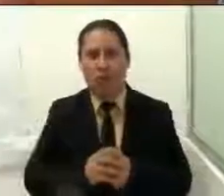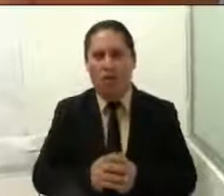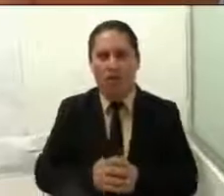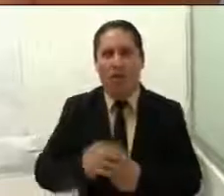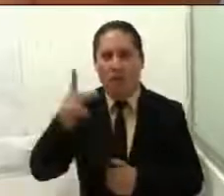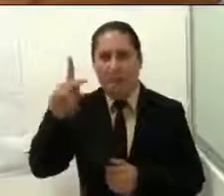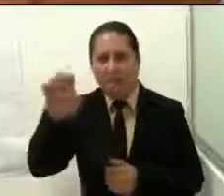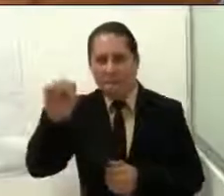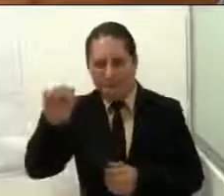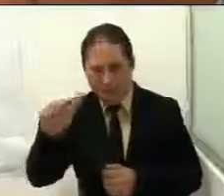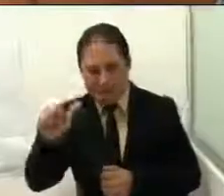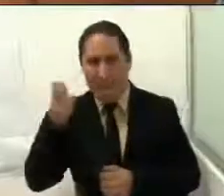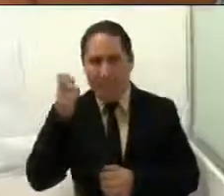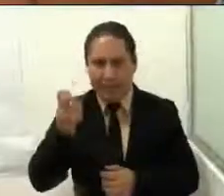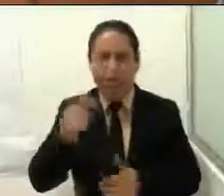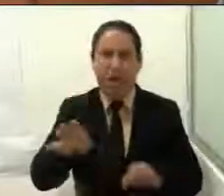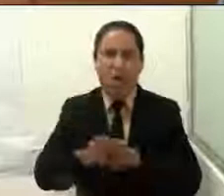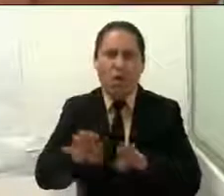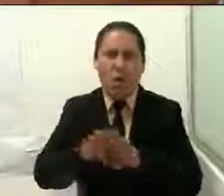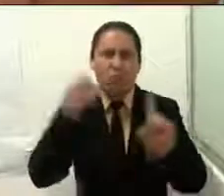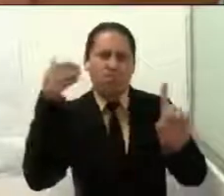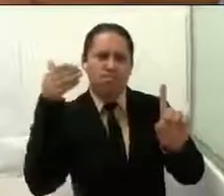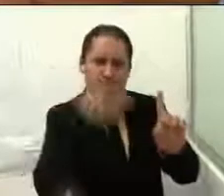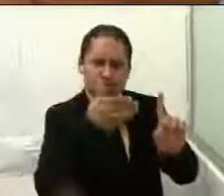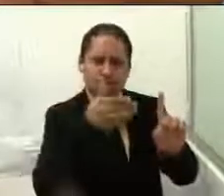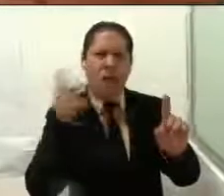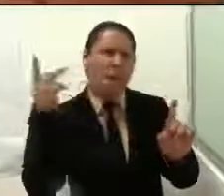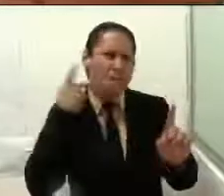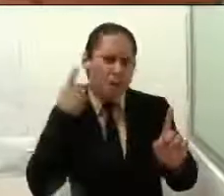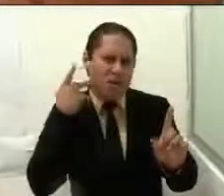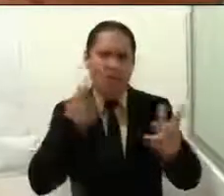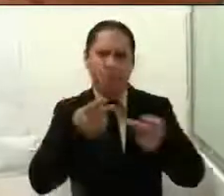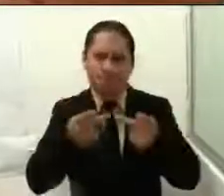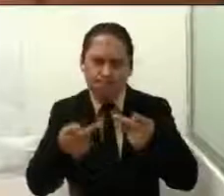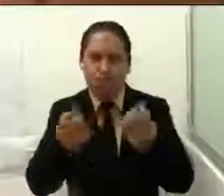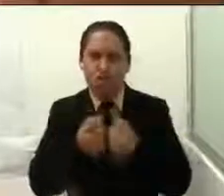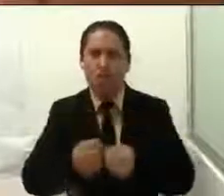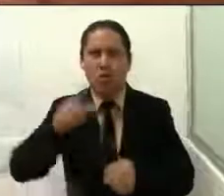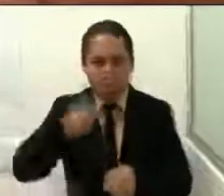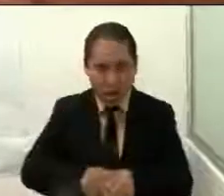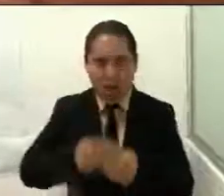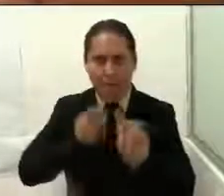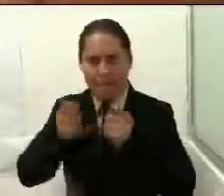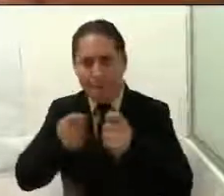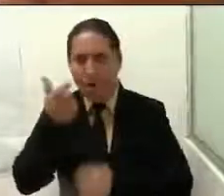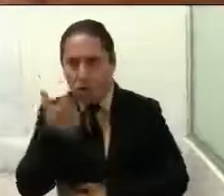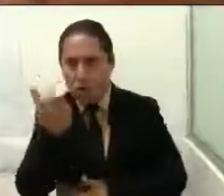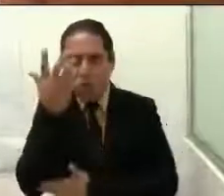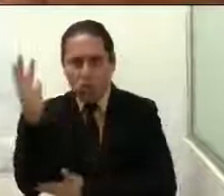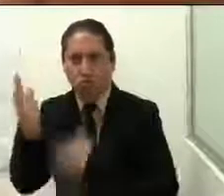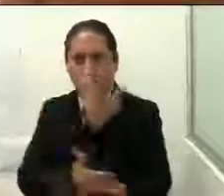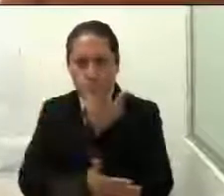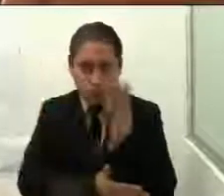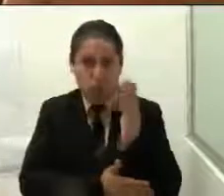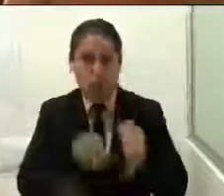es implementado con un enfoque que articula políticas productivas sociales y de manejo de los recursos naturales y que